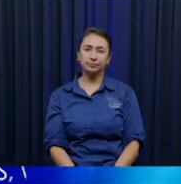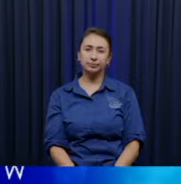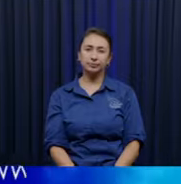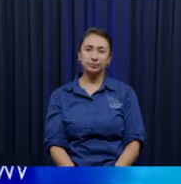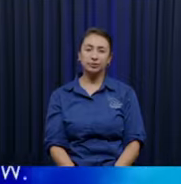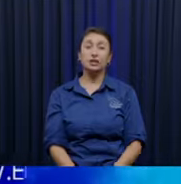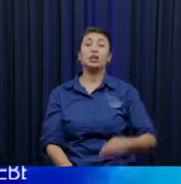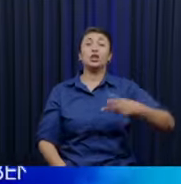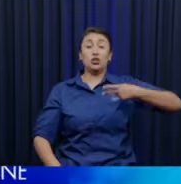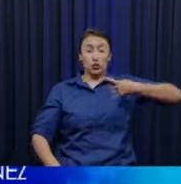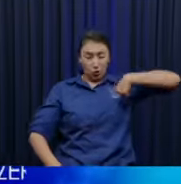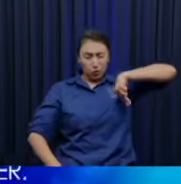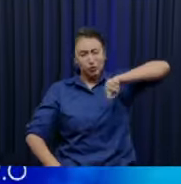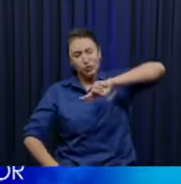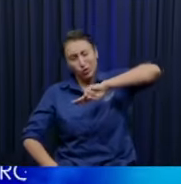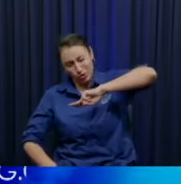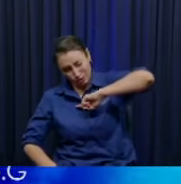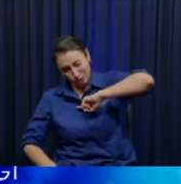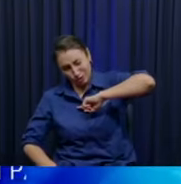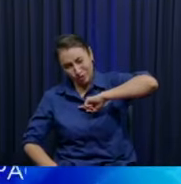Y nosotros pues...